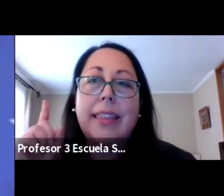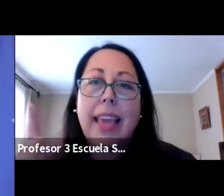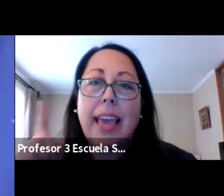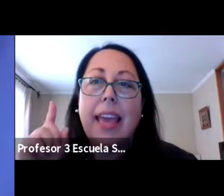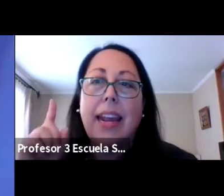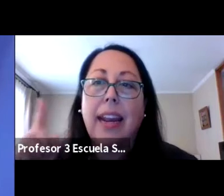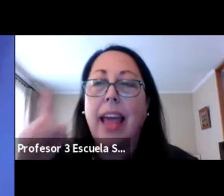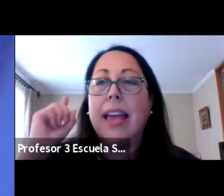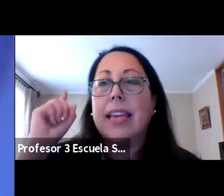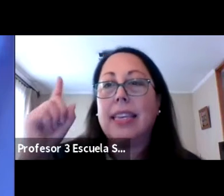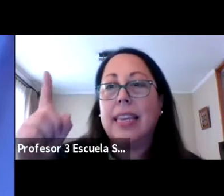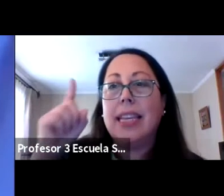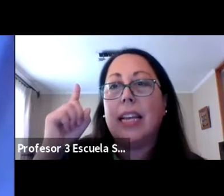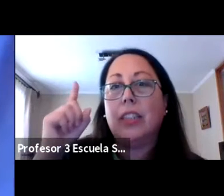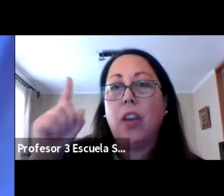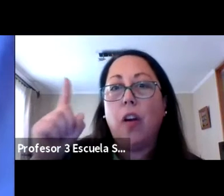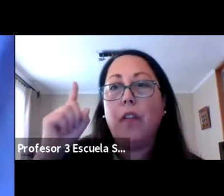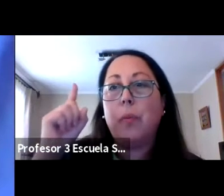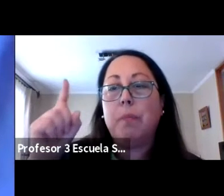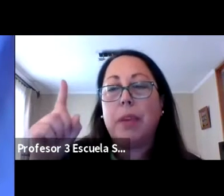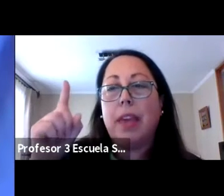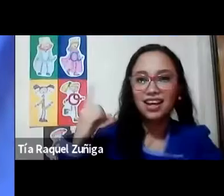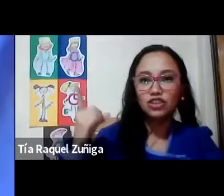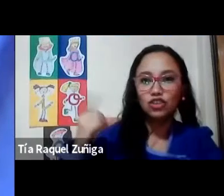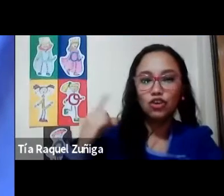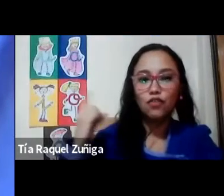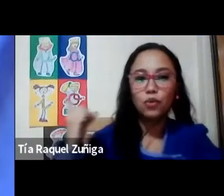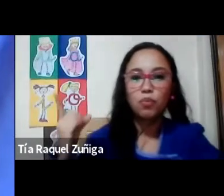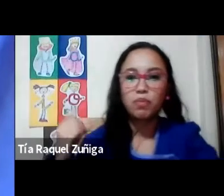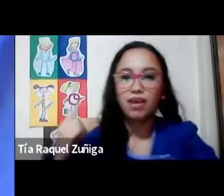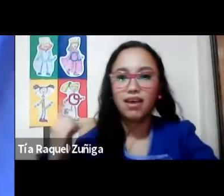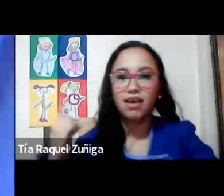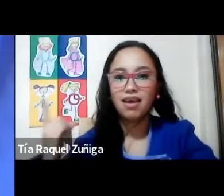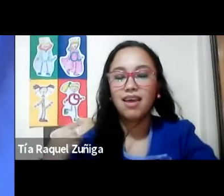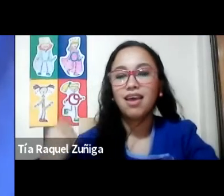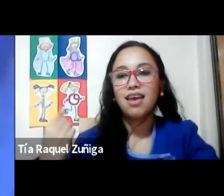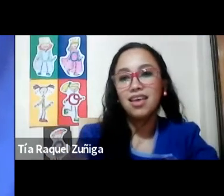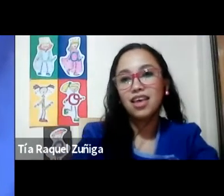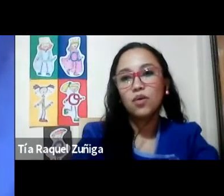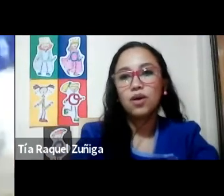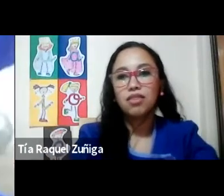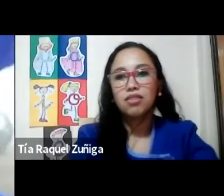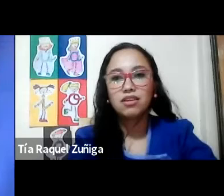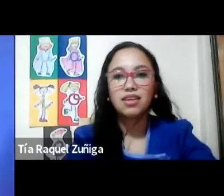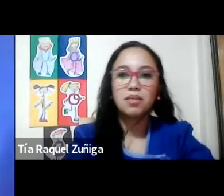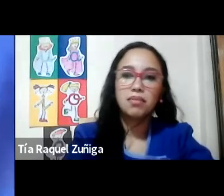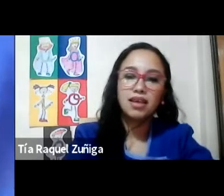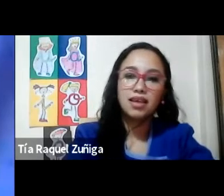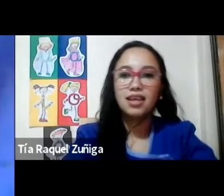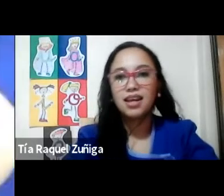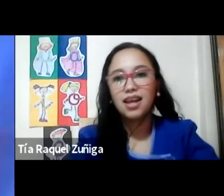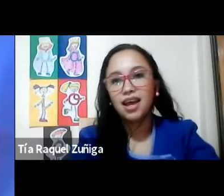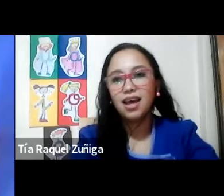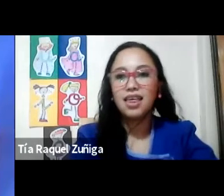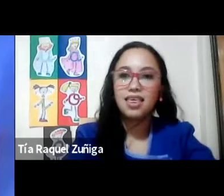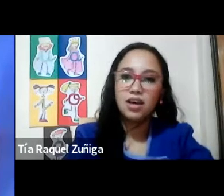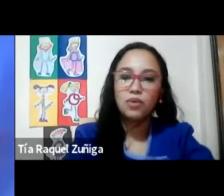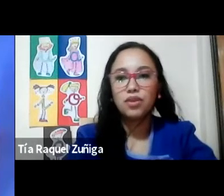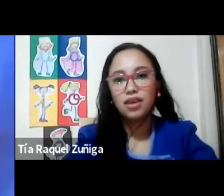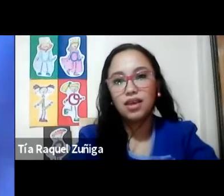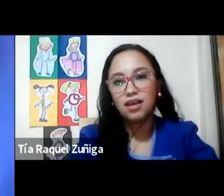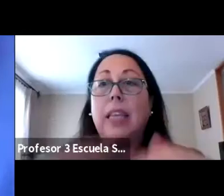La señora Tierra gira sobre un pie y cuando termina ya